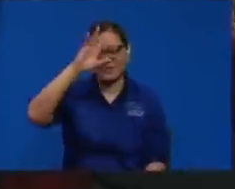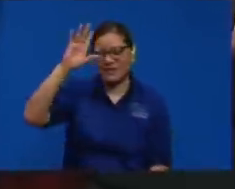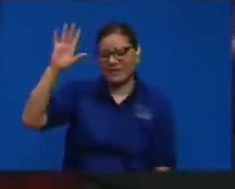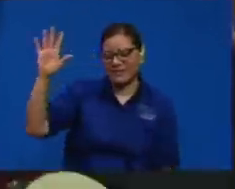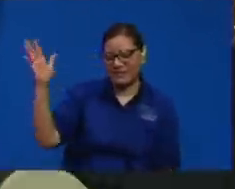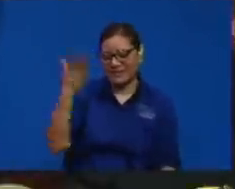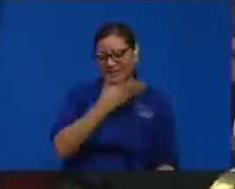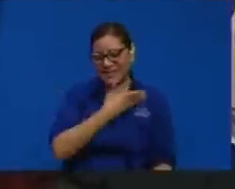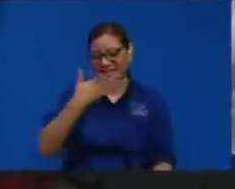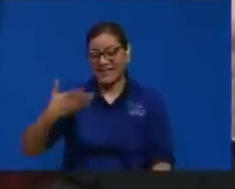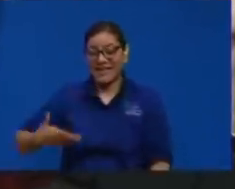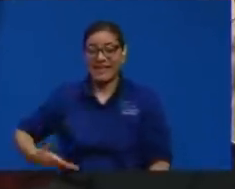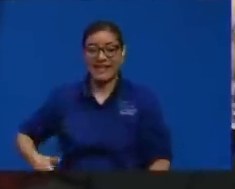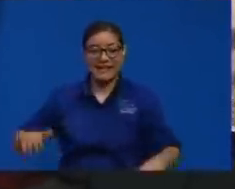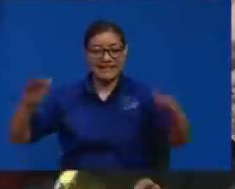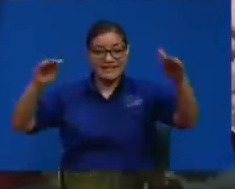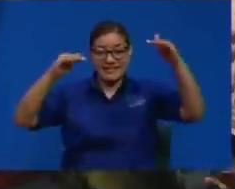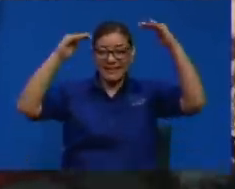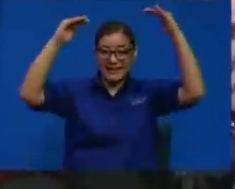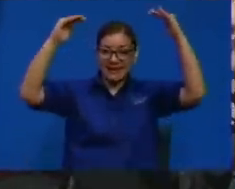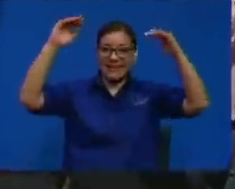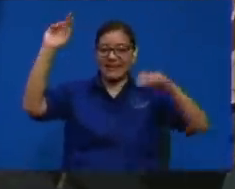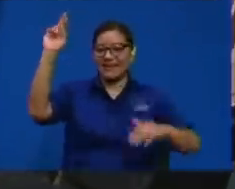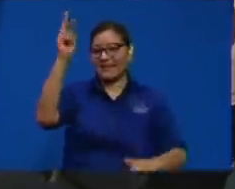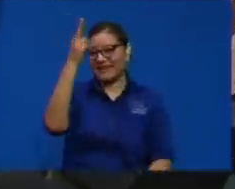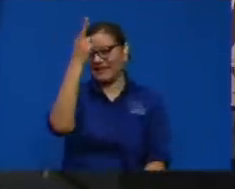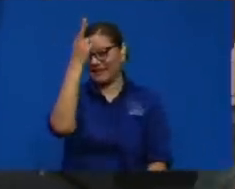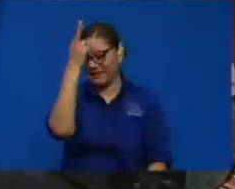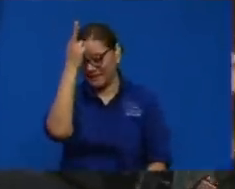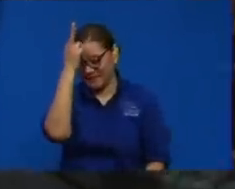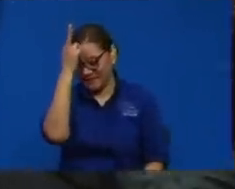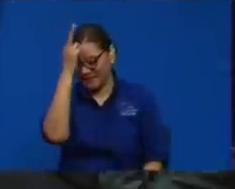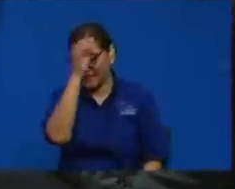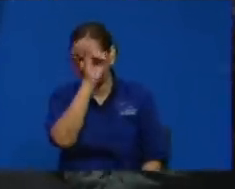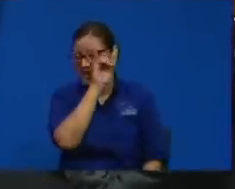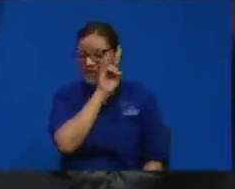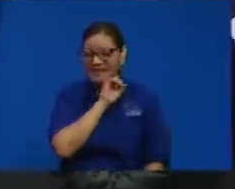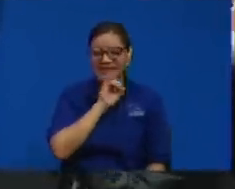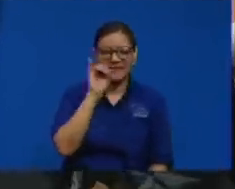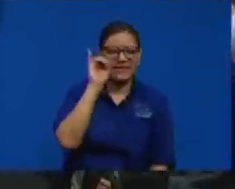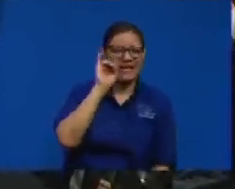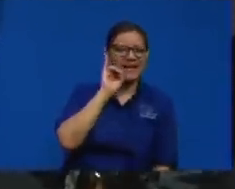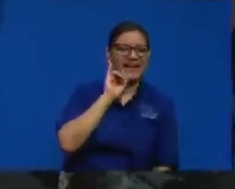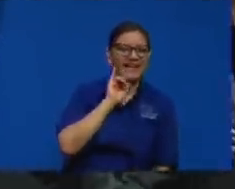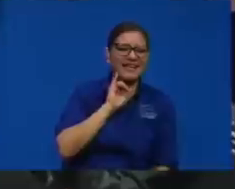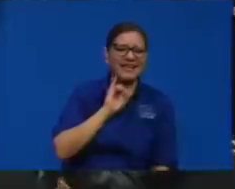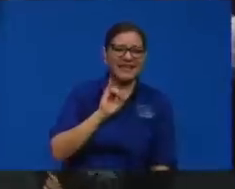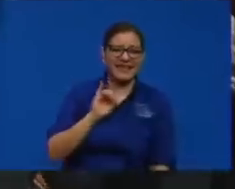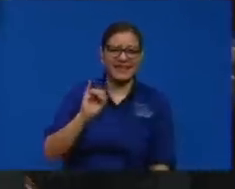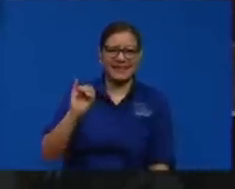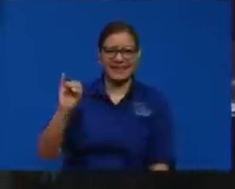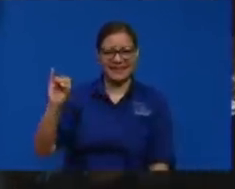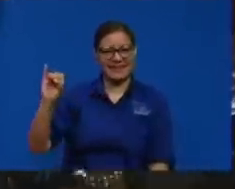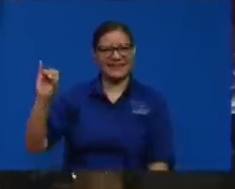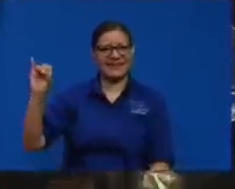Señor, es de gloria y majestad, Él es el Rey de